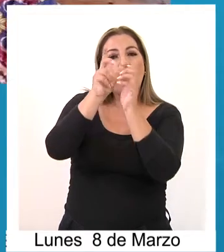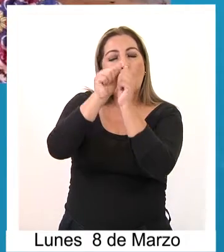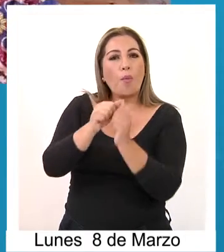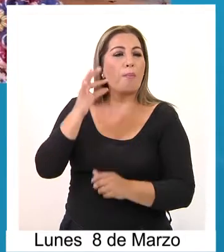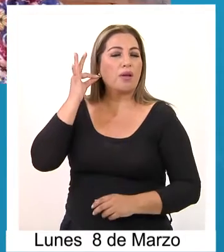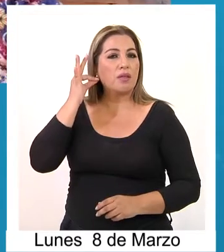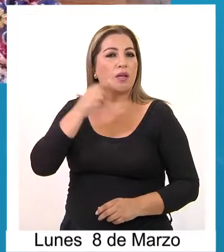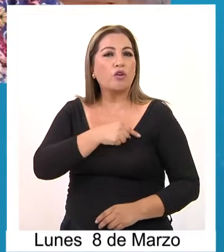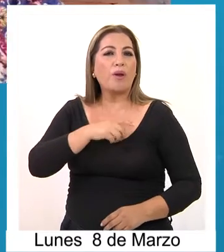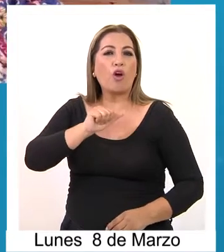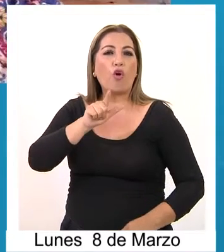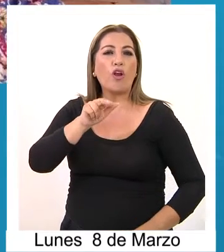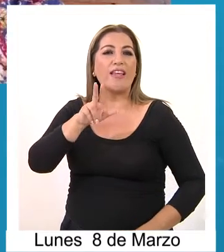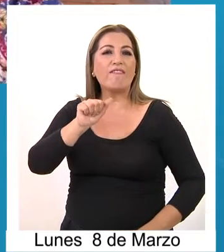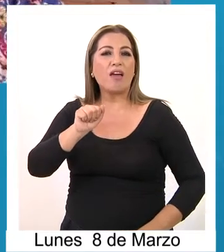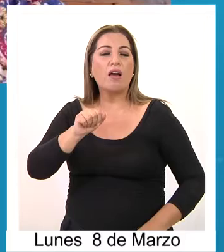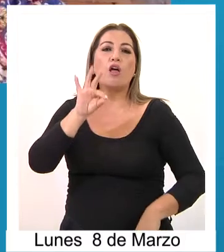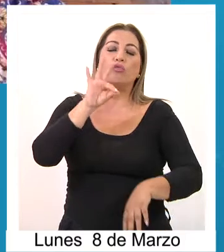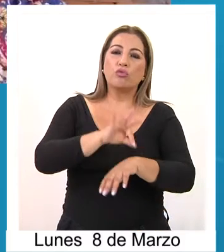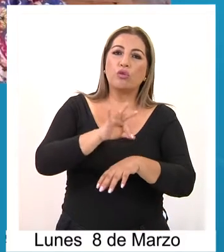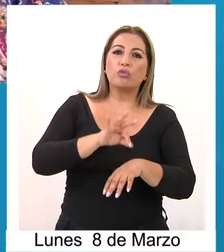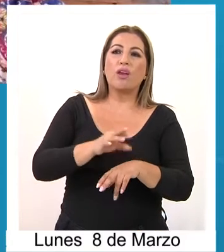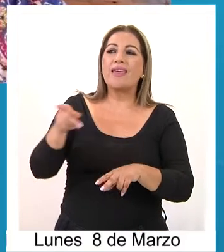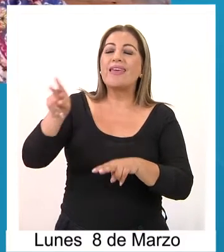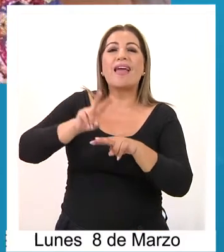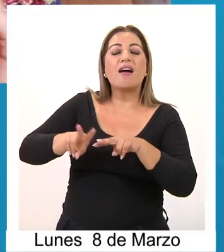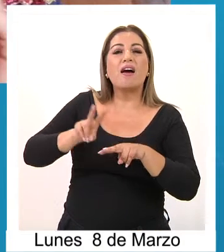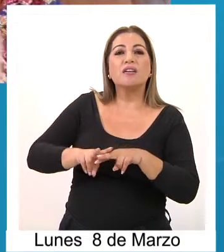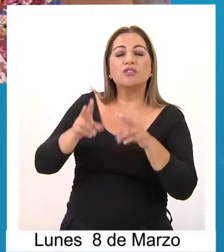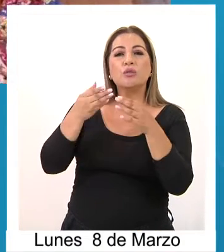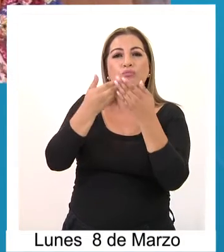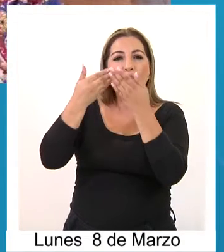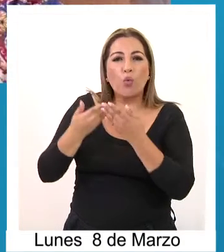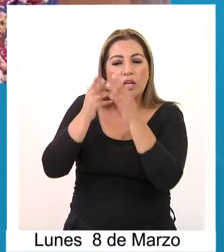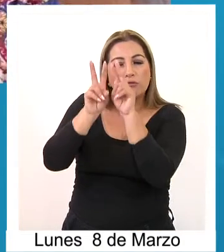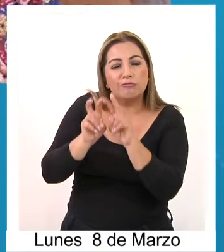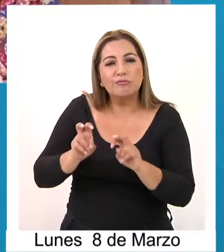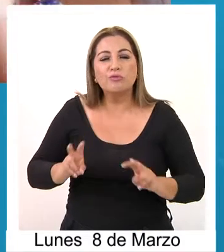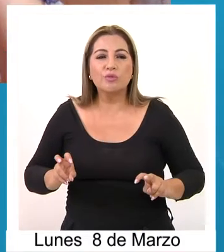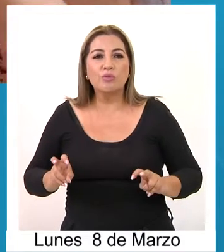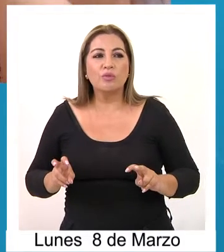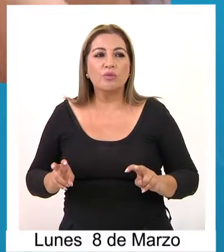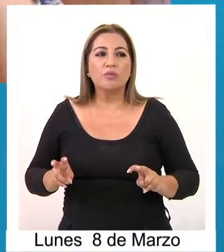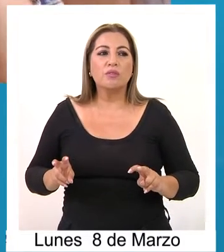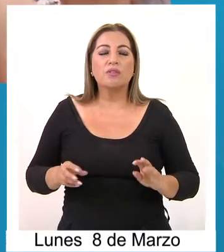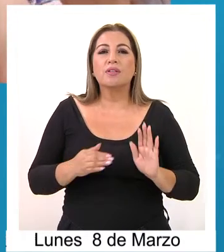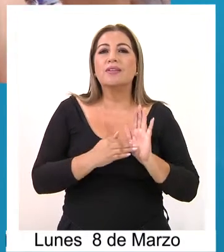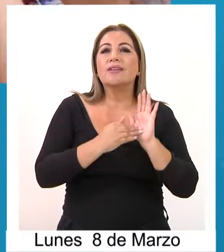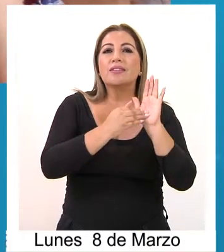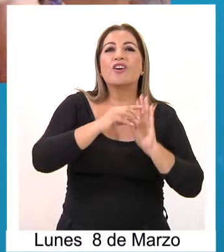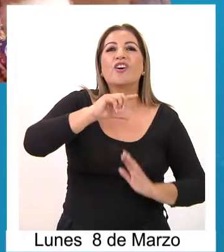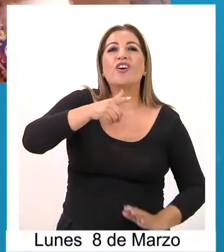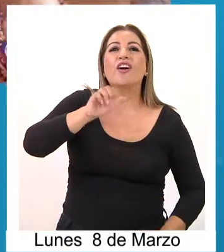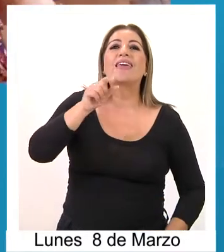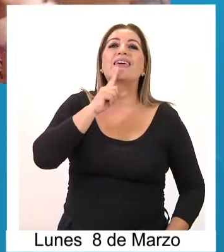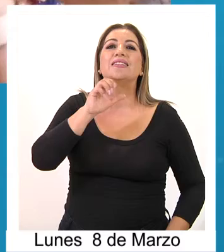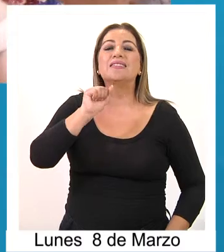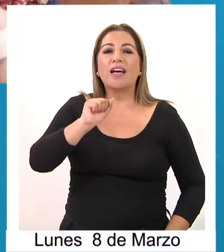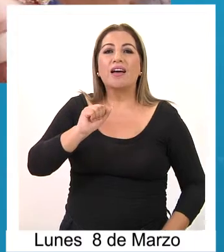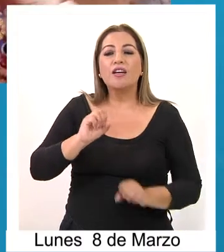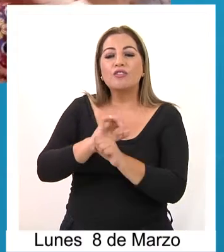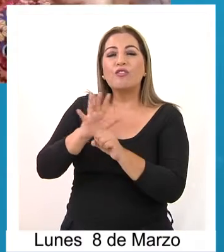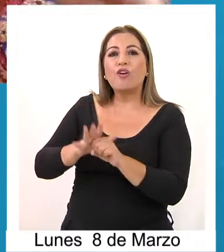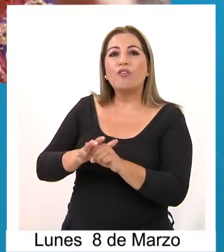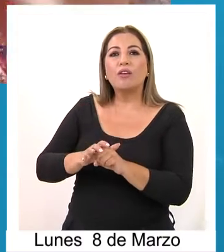diseñó un estudio que está en pleno desarrollo y van publicando resultados preliminares que se llama Gesta COVID, que es justamente